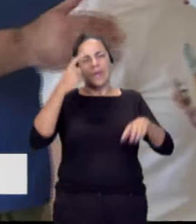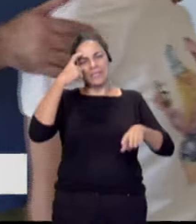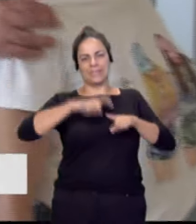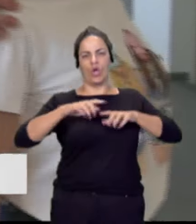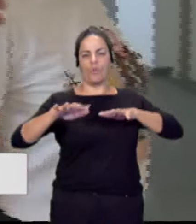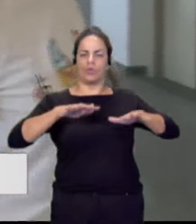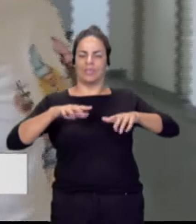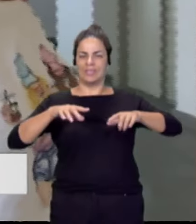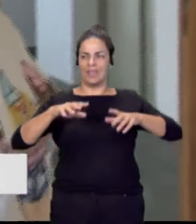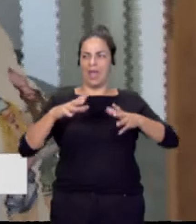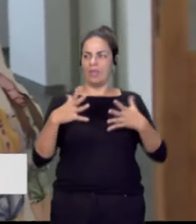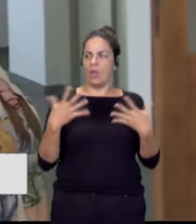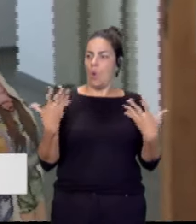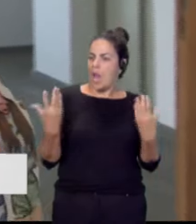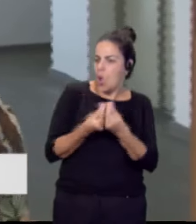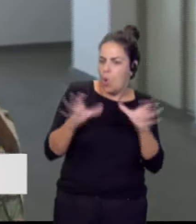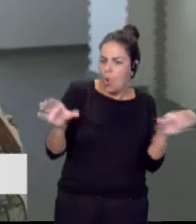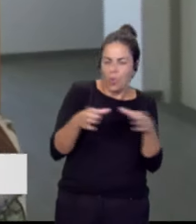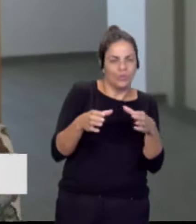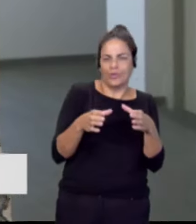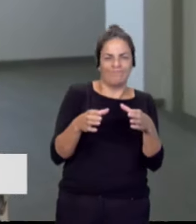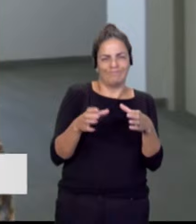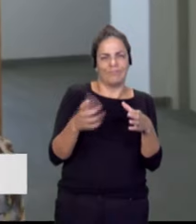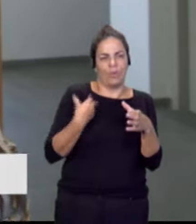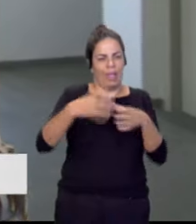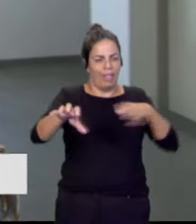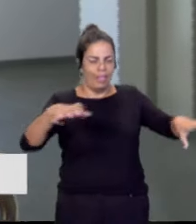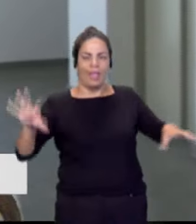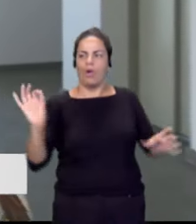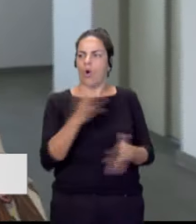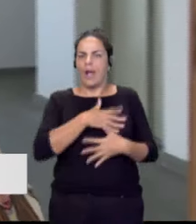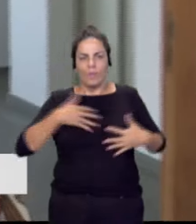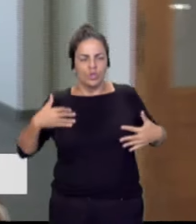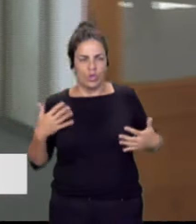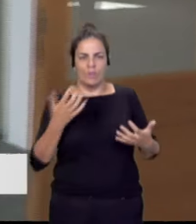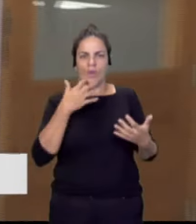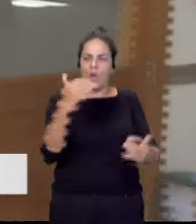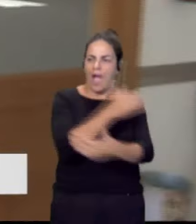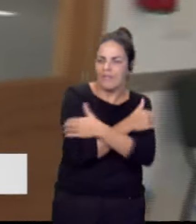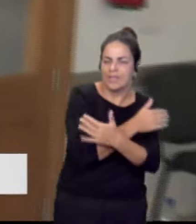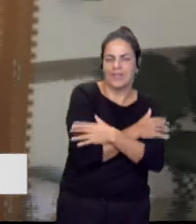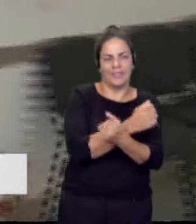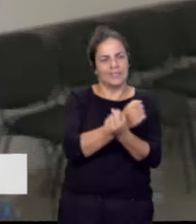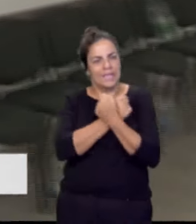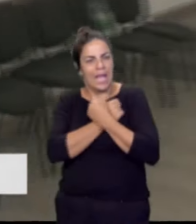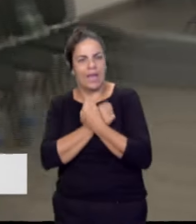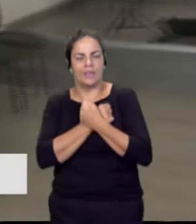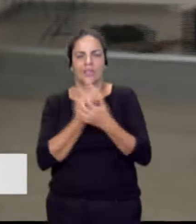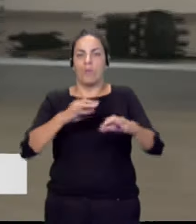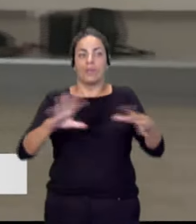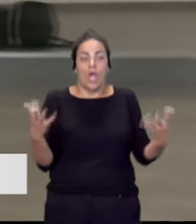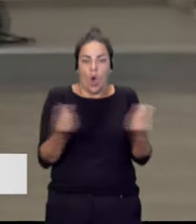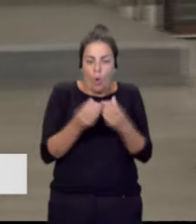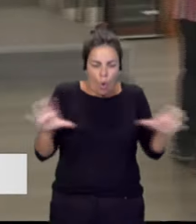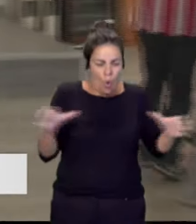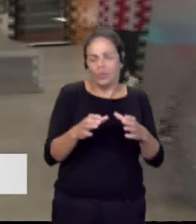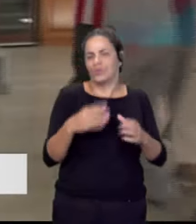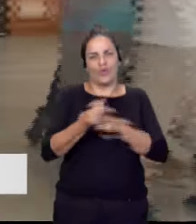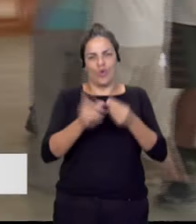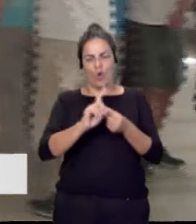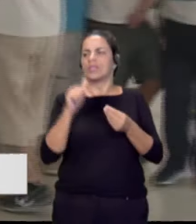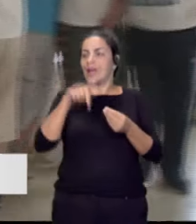psicomotricidad juntos o trabajan las emociones de abrazarse, de quererse juntos, y aquí en este taller están consiguiendo quererse y